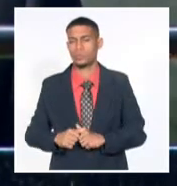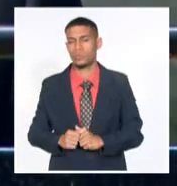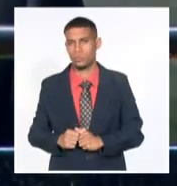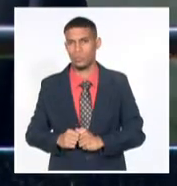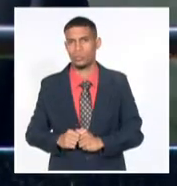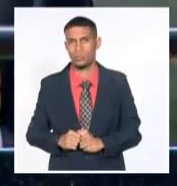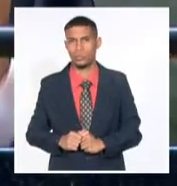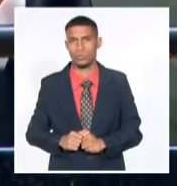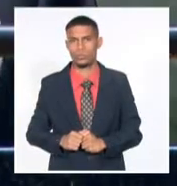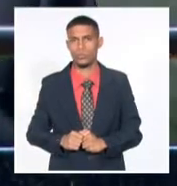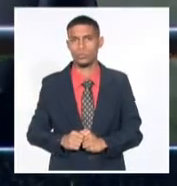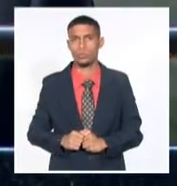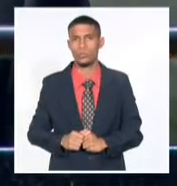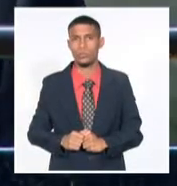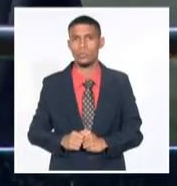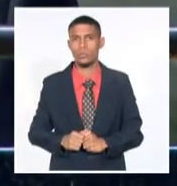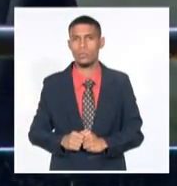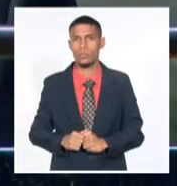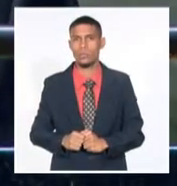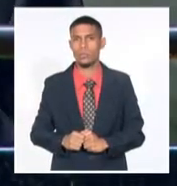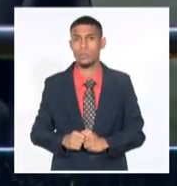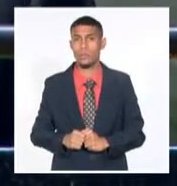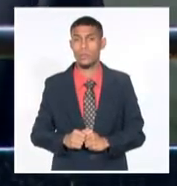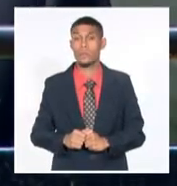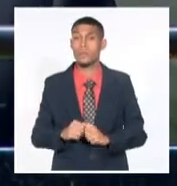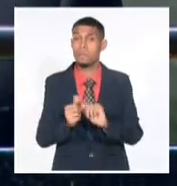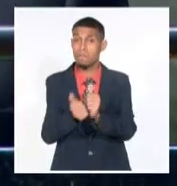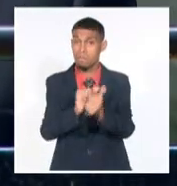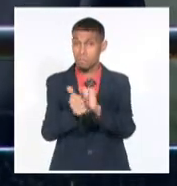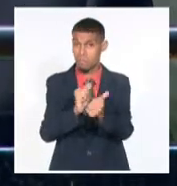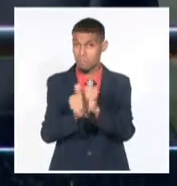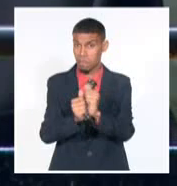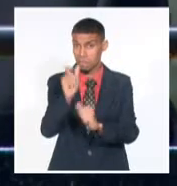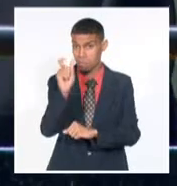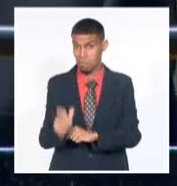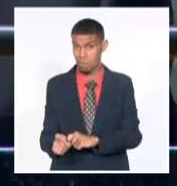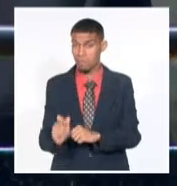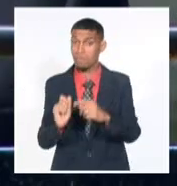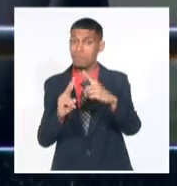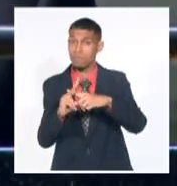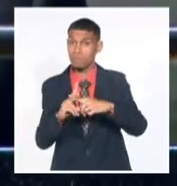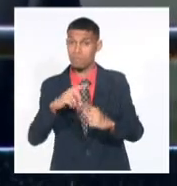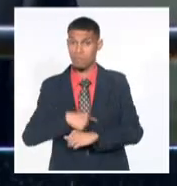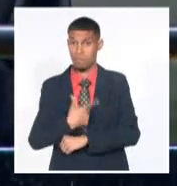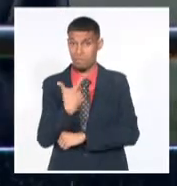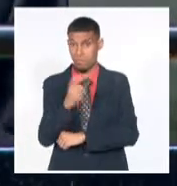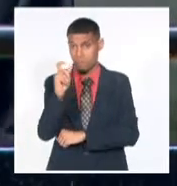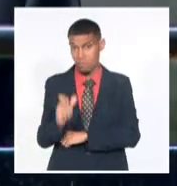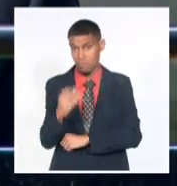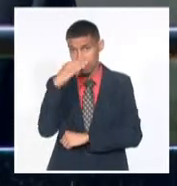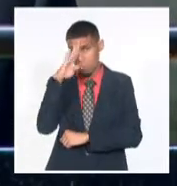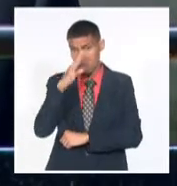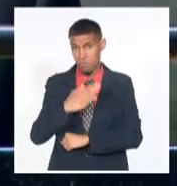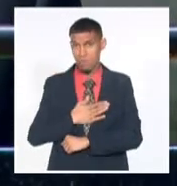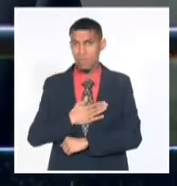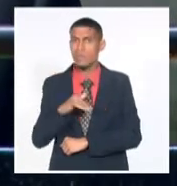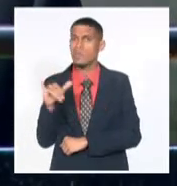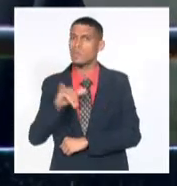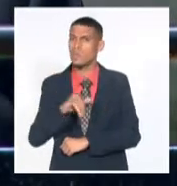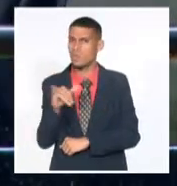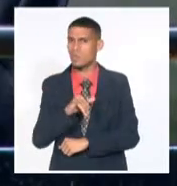estudiantiles. Los atletas y artistas cubanos que sufren